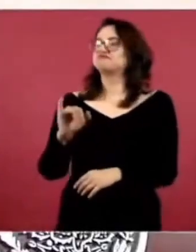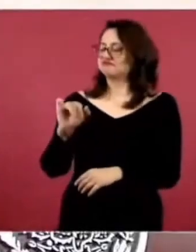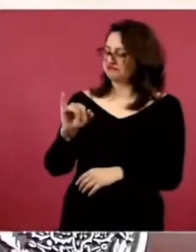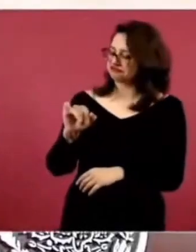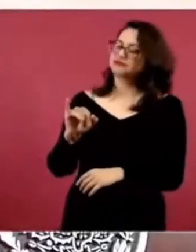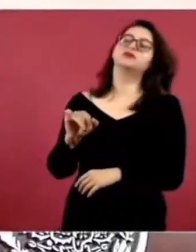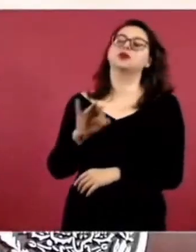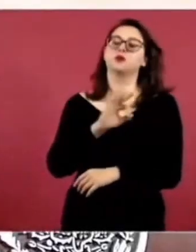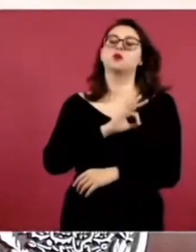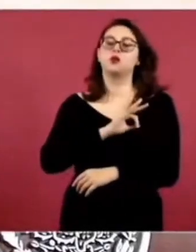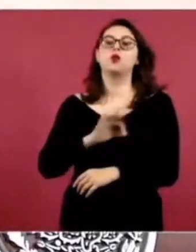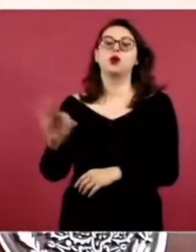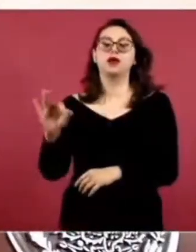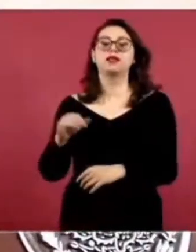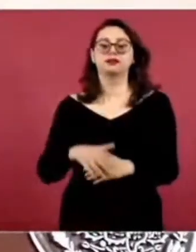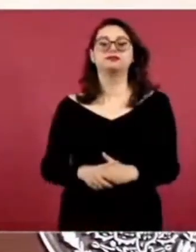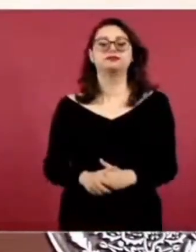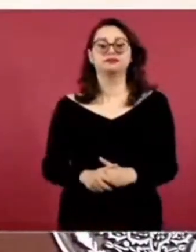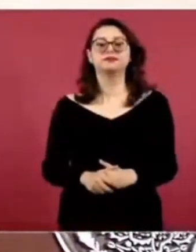respeto. Bueno,